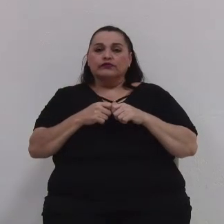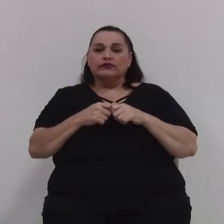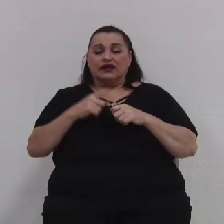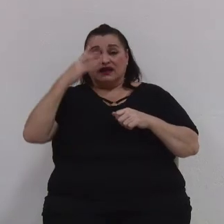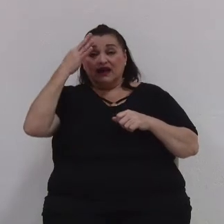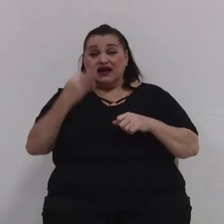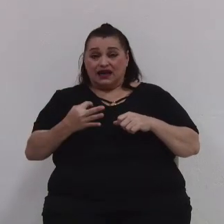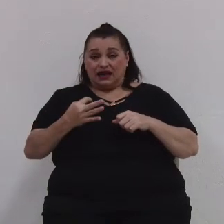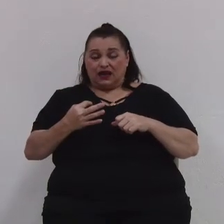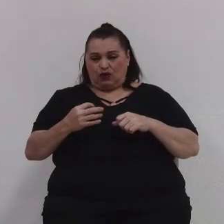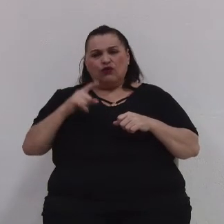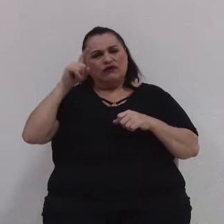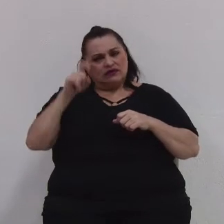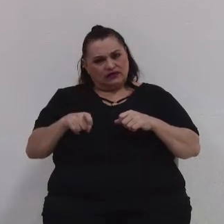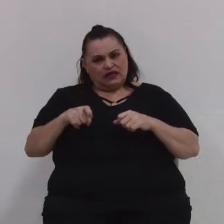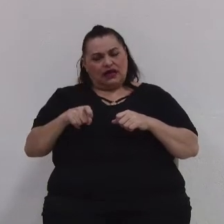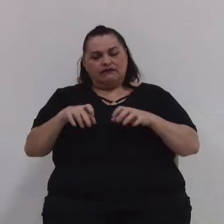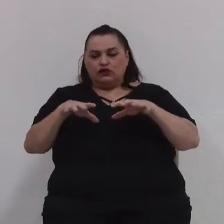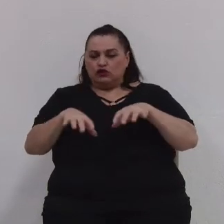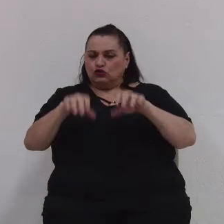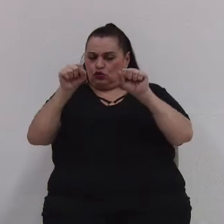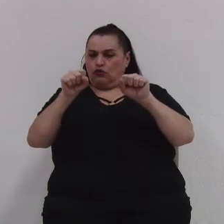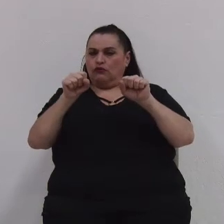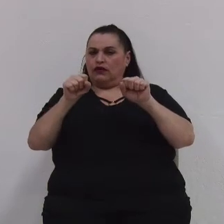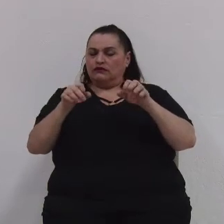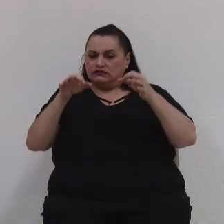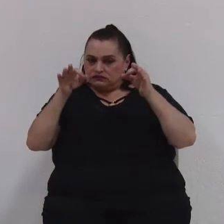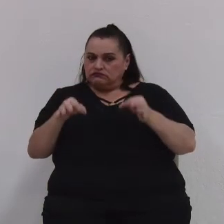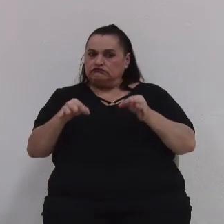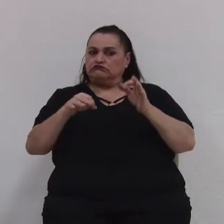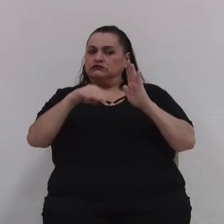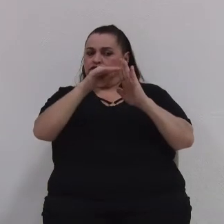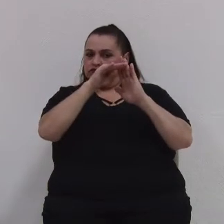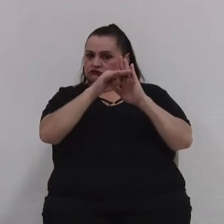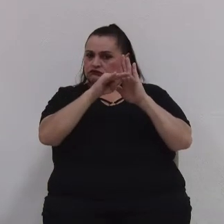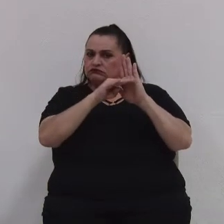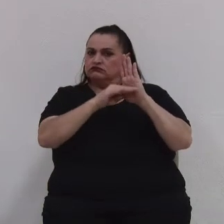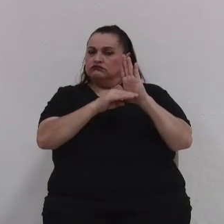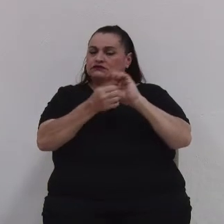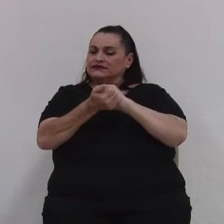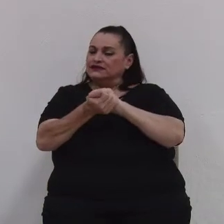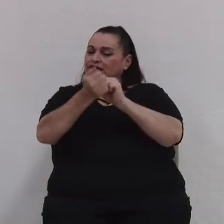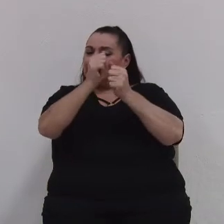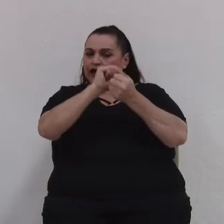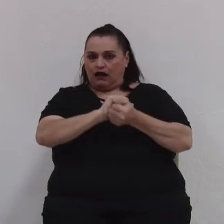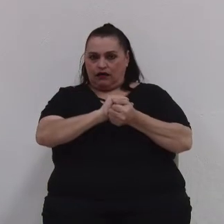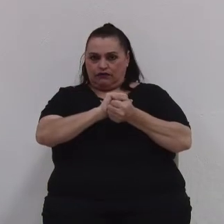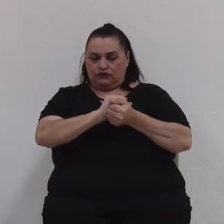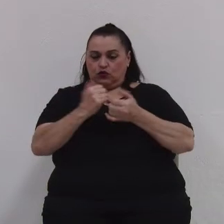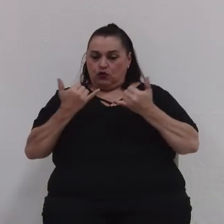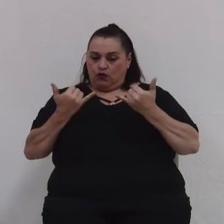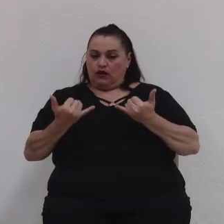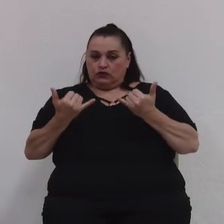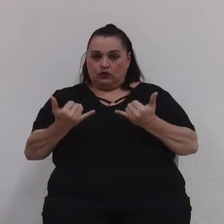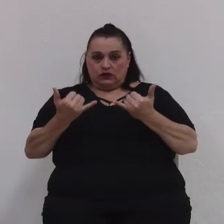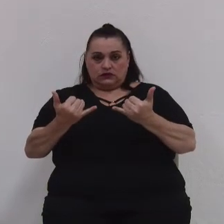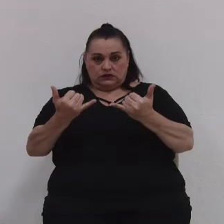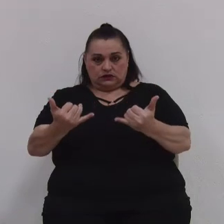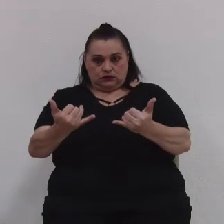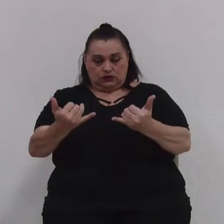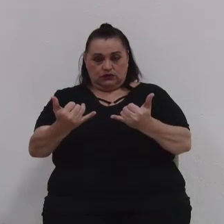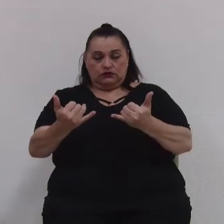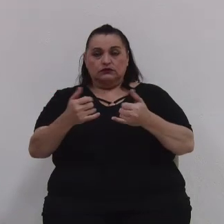Creo que hay que tomar una medida de cambio o actualización